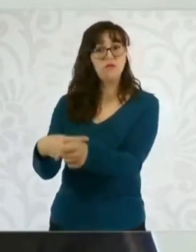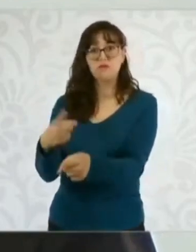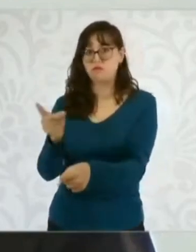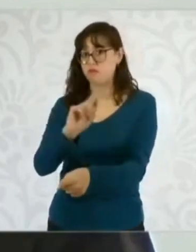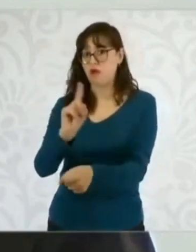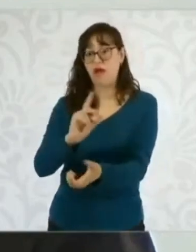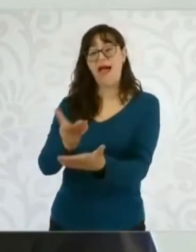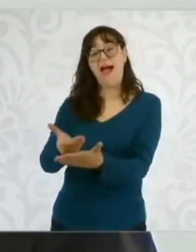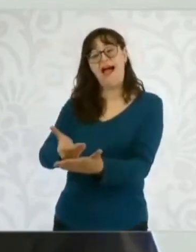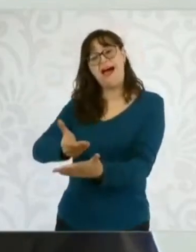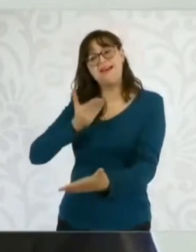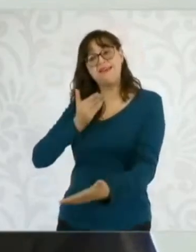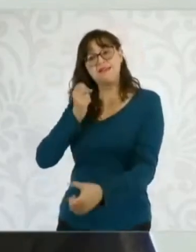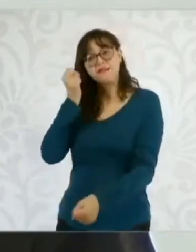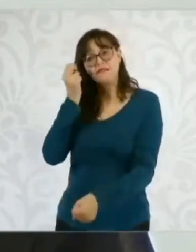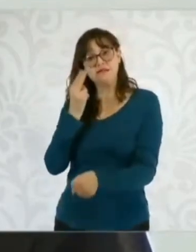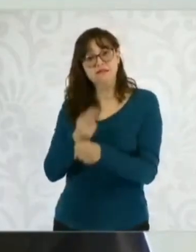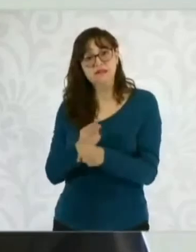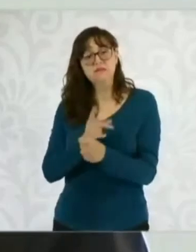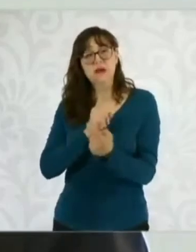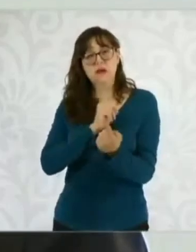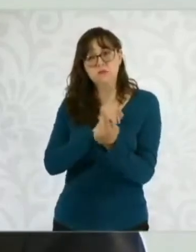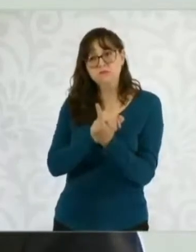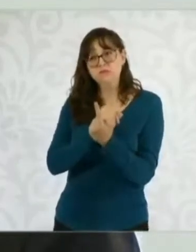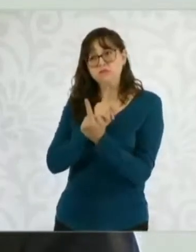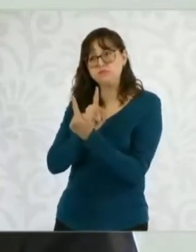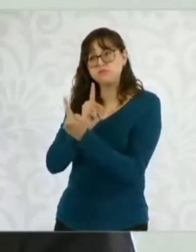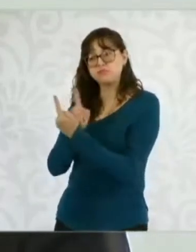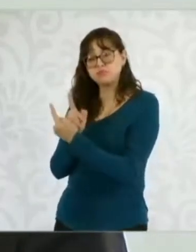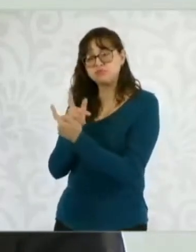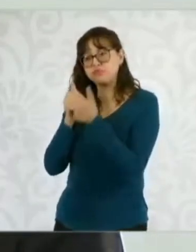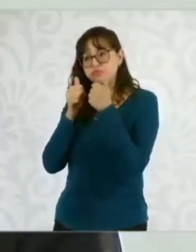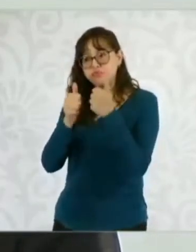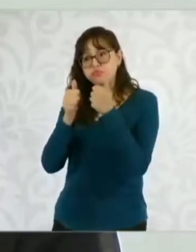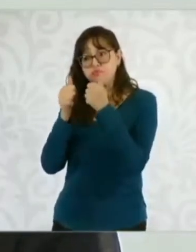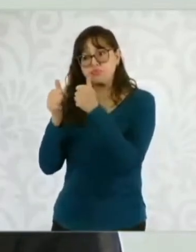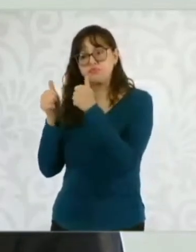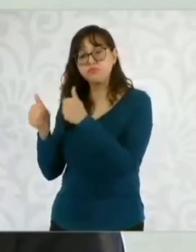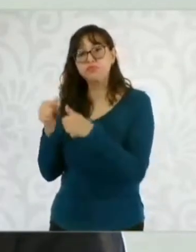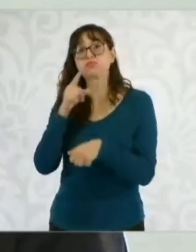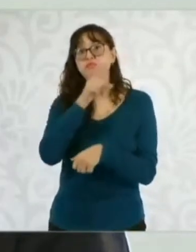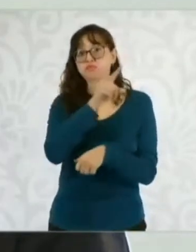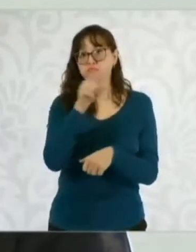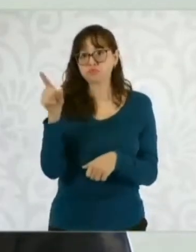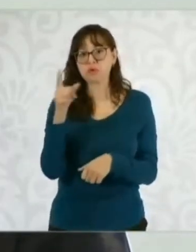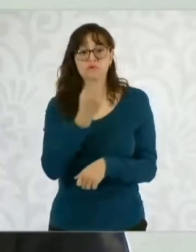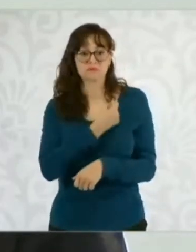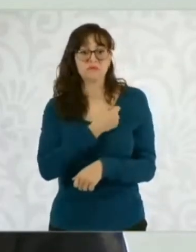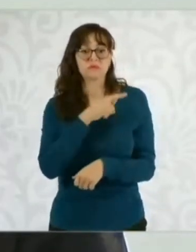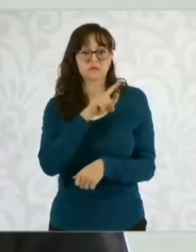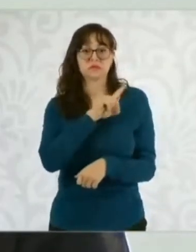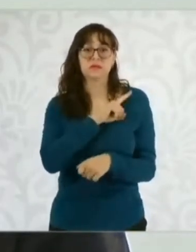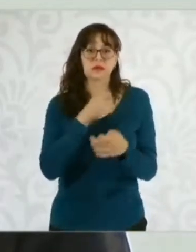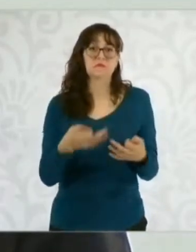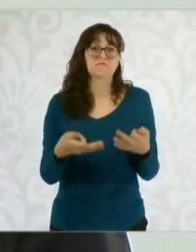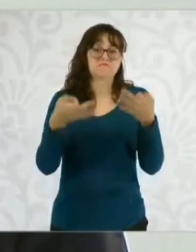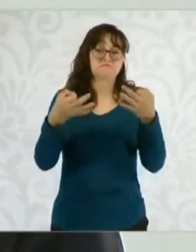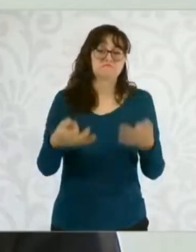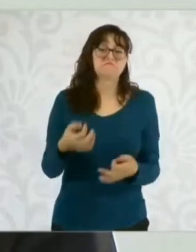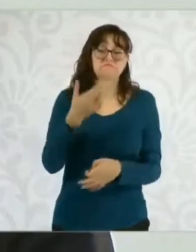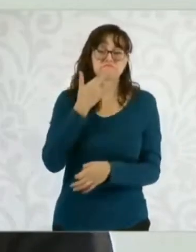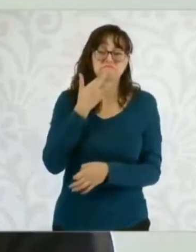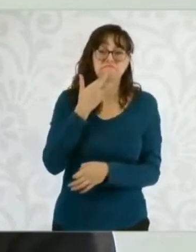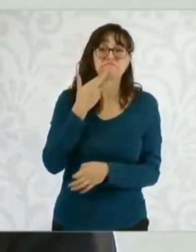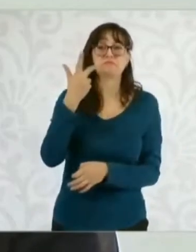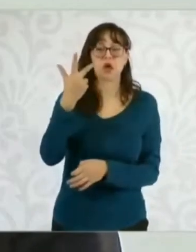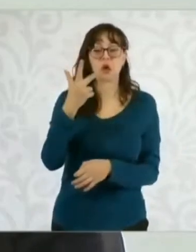la enfermedad en sus fases tardías, generalmente se consideran que tienen mejores sistemas de